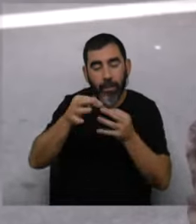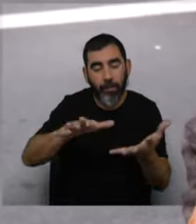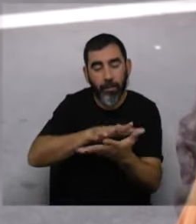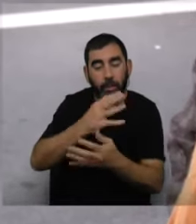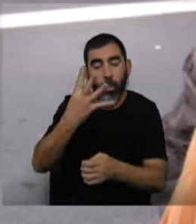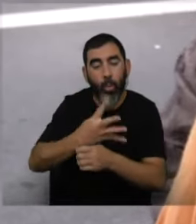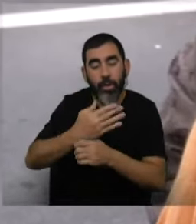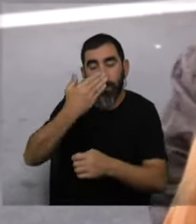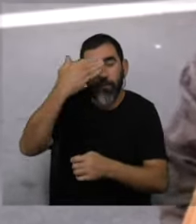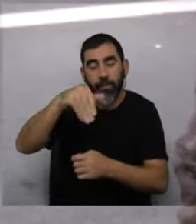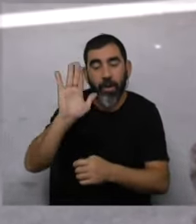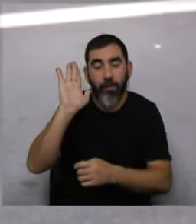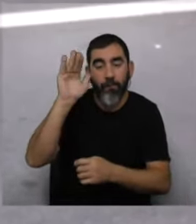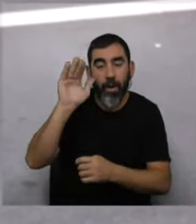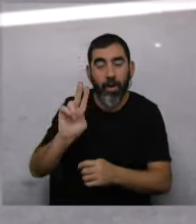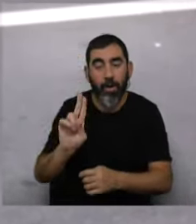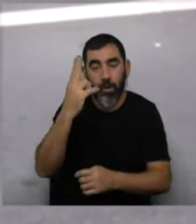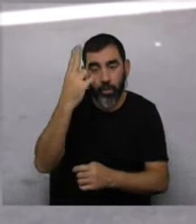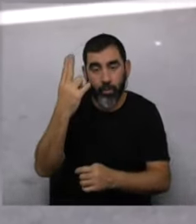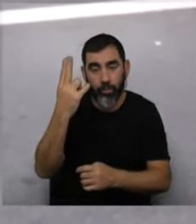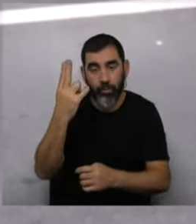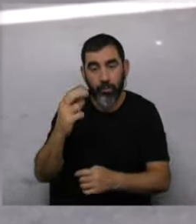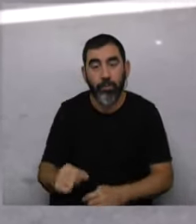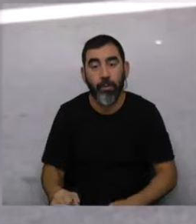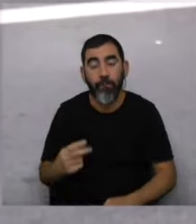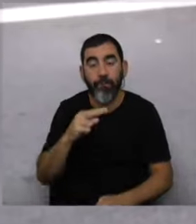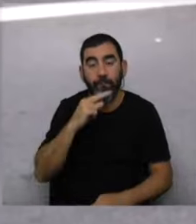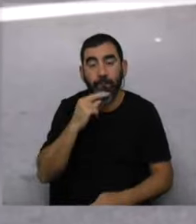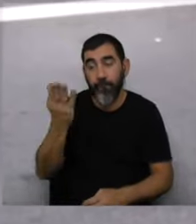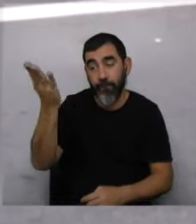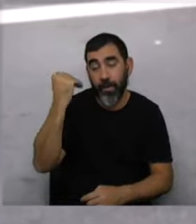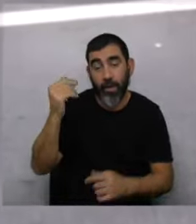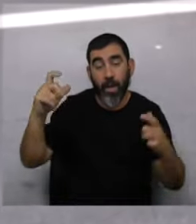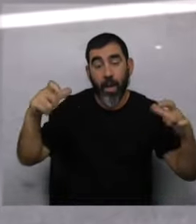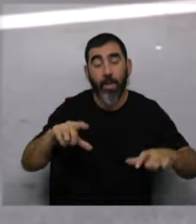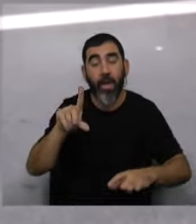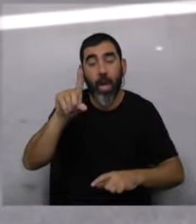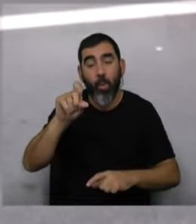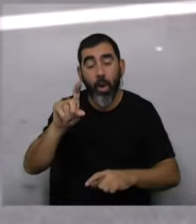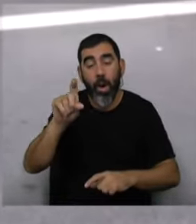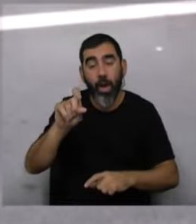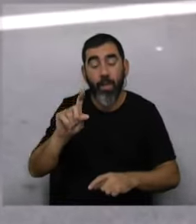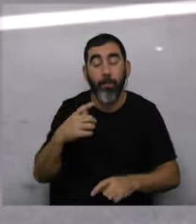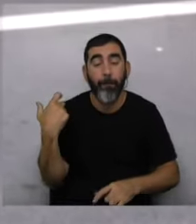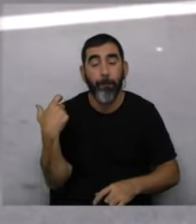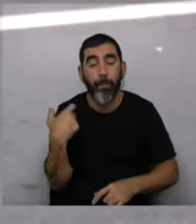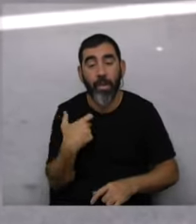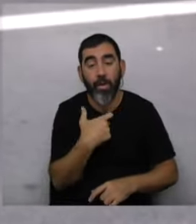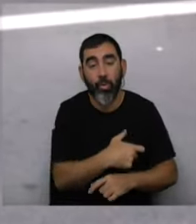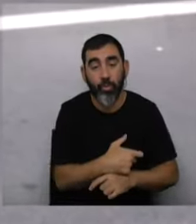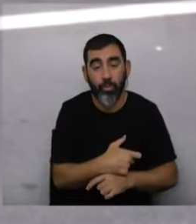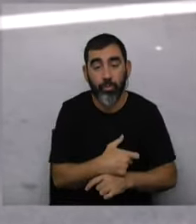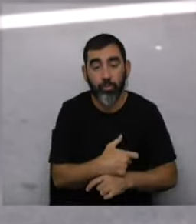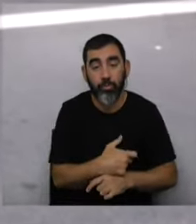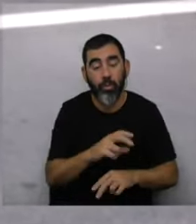cuarta final del basquetbol uruguayo de la liga uruguaya de basketbol El viernes pasado cancha de aguada entre aguada y peñarol